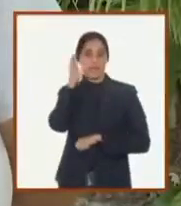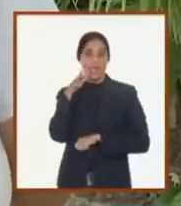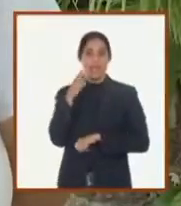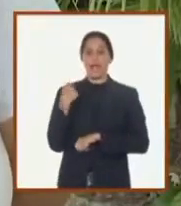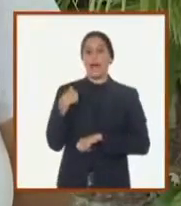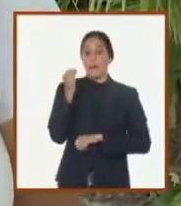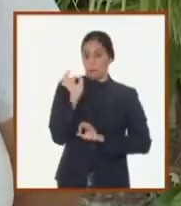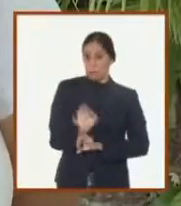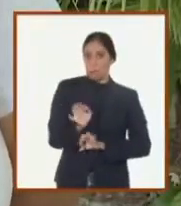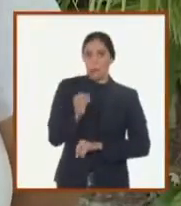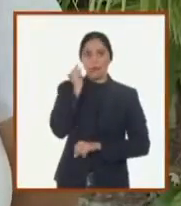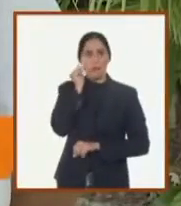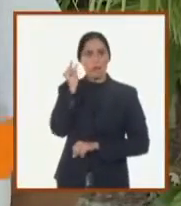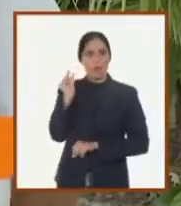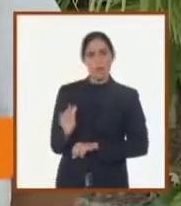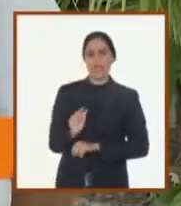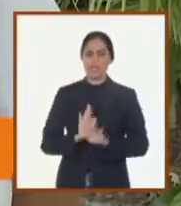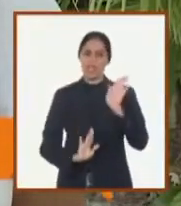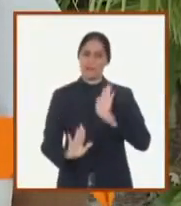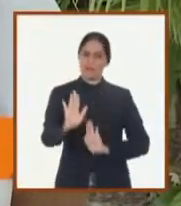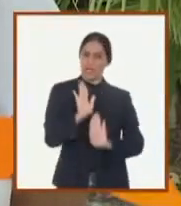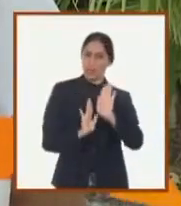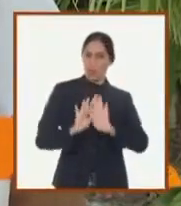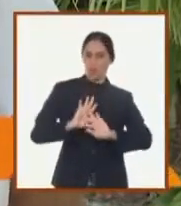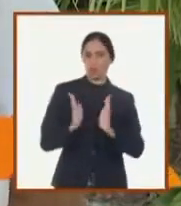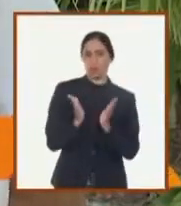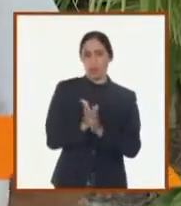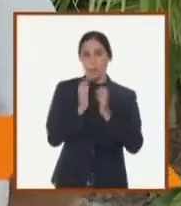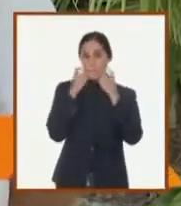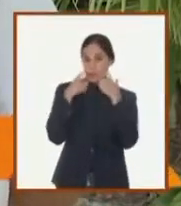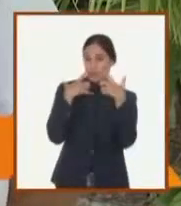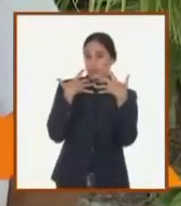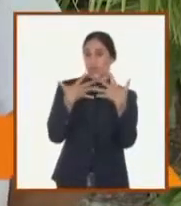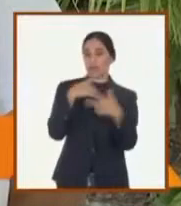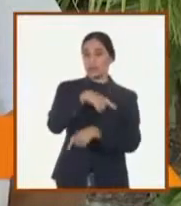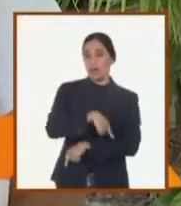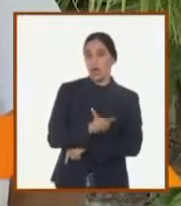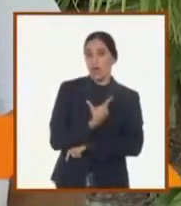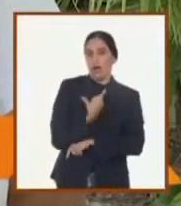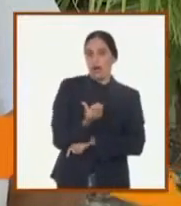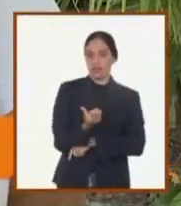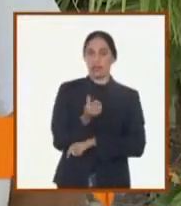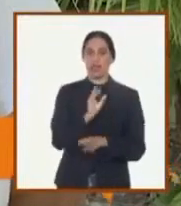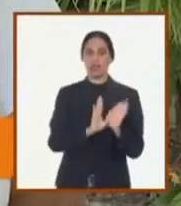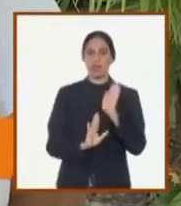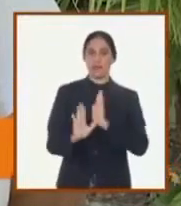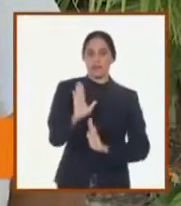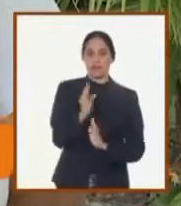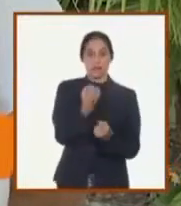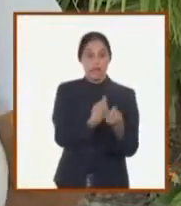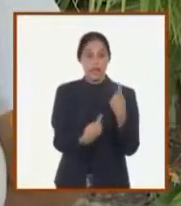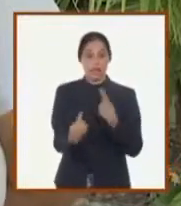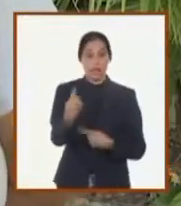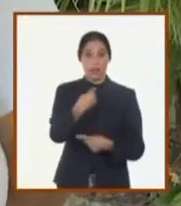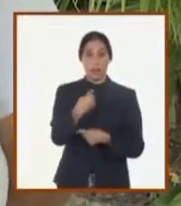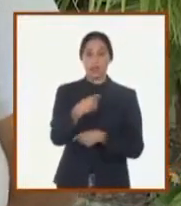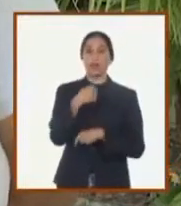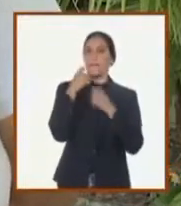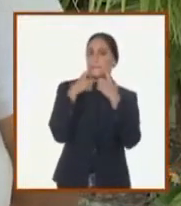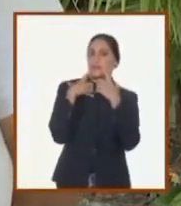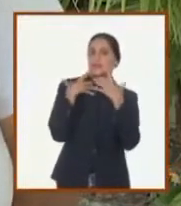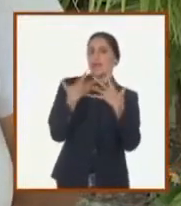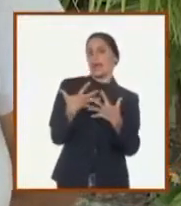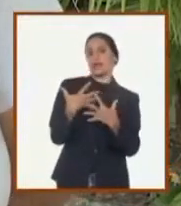infancia en nuestros niños del barrio la importancia del arte la importancia de saber eh lo que lo que importa un